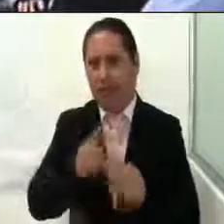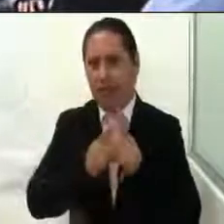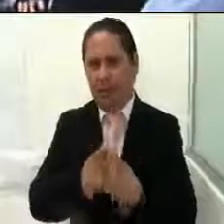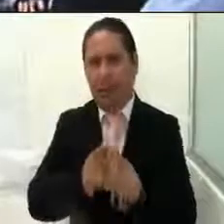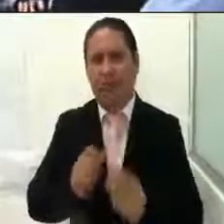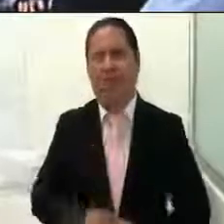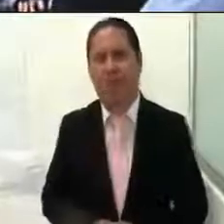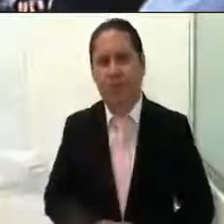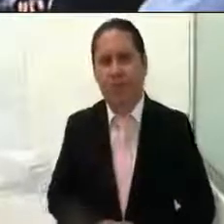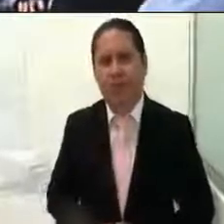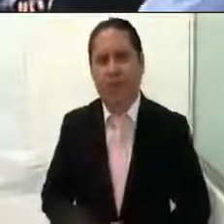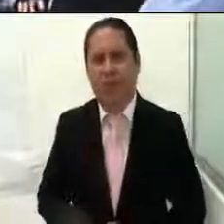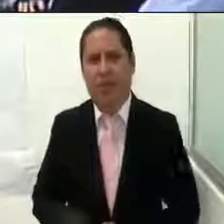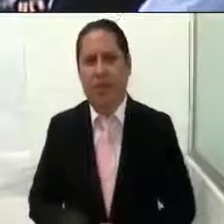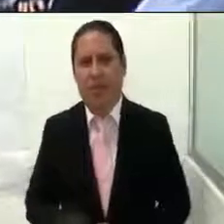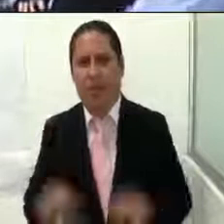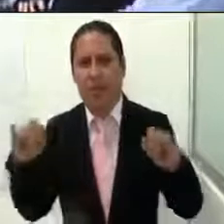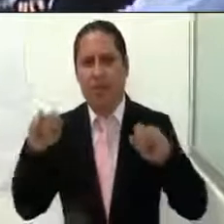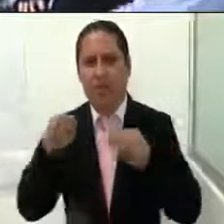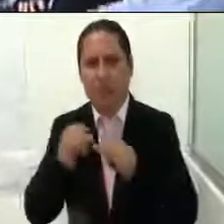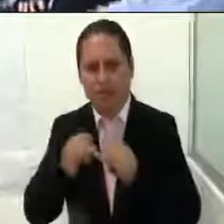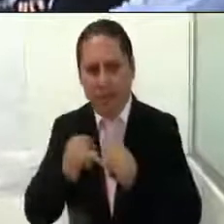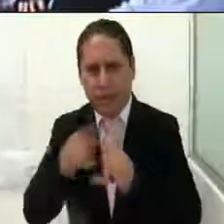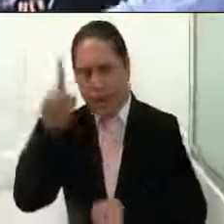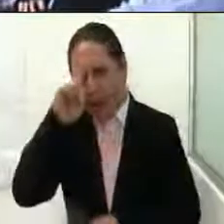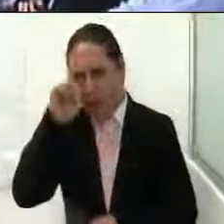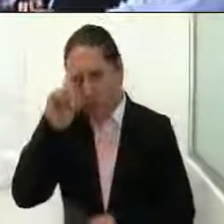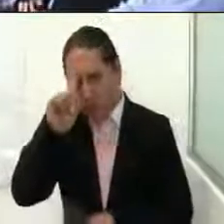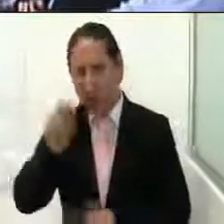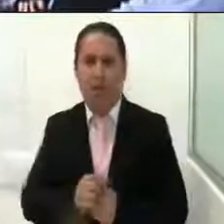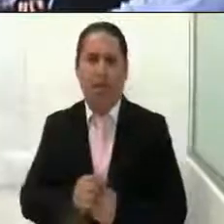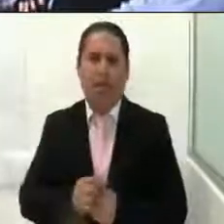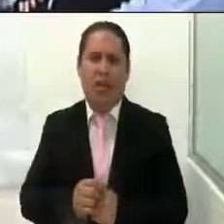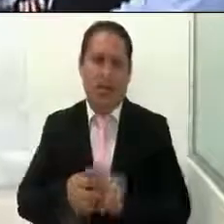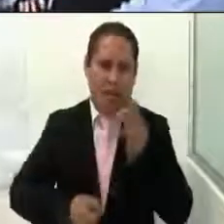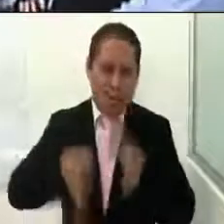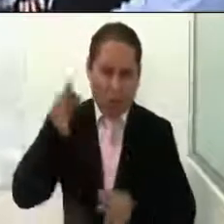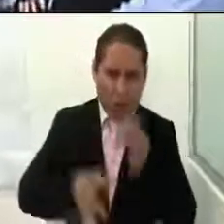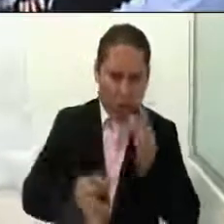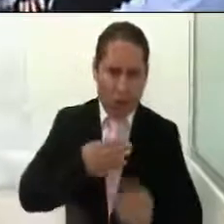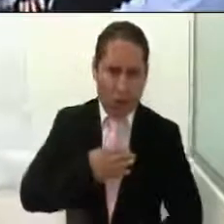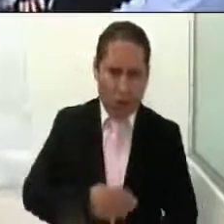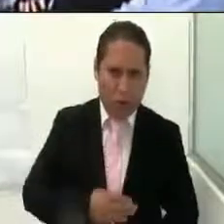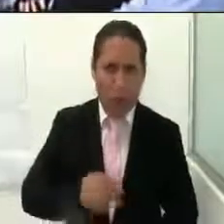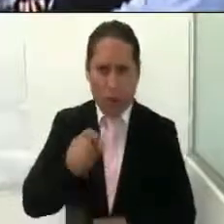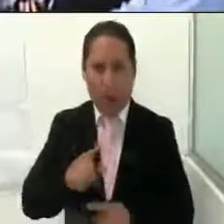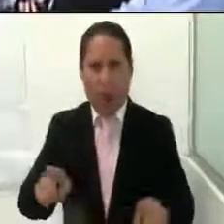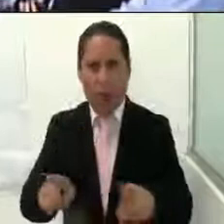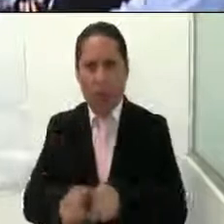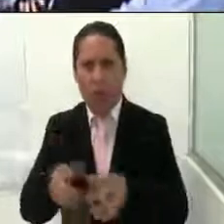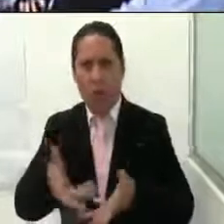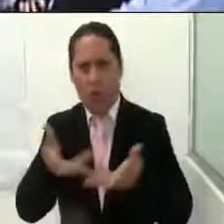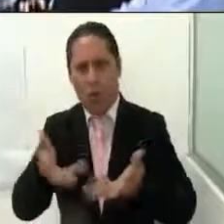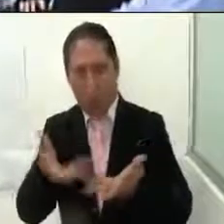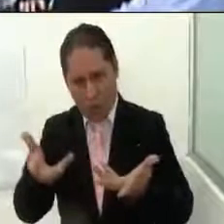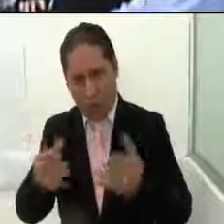en el instituto de la consejería jurídica y de asistencia legal a través de la dirección del registro público de la propiedad